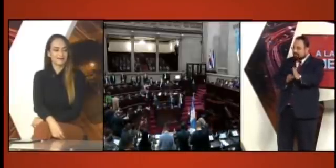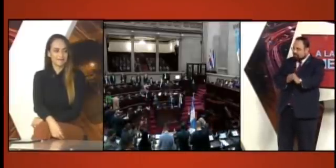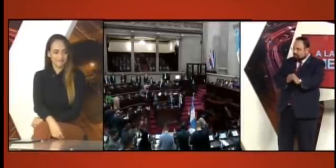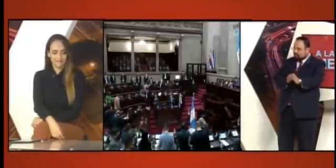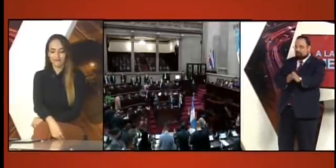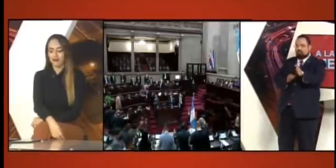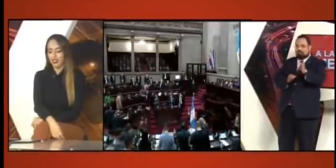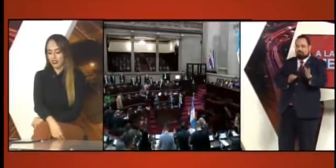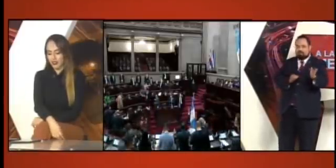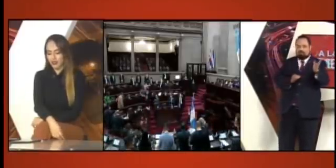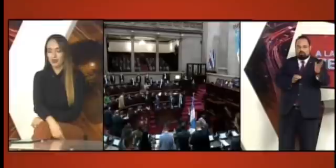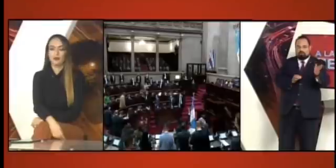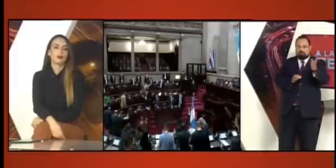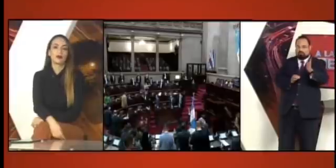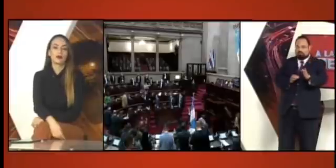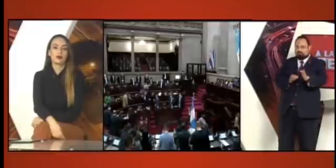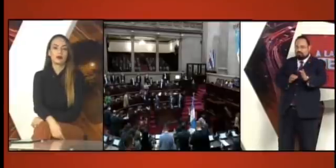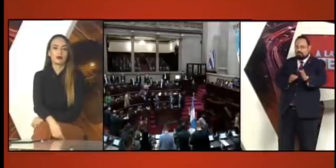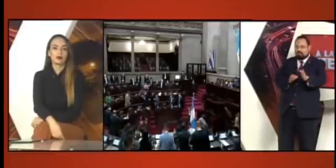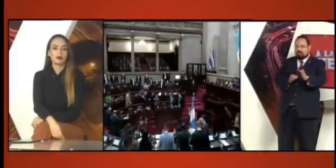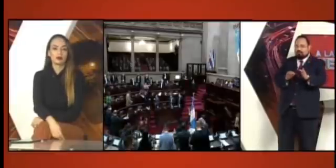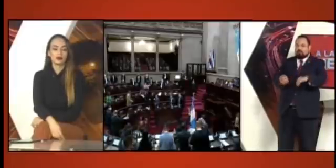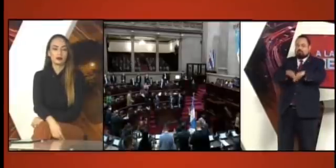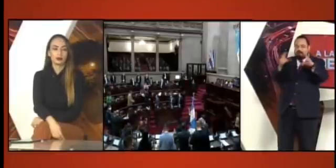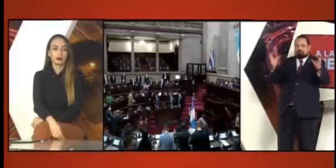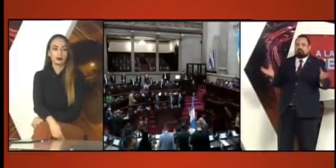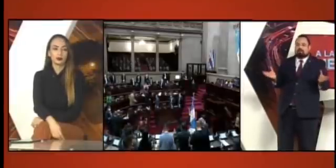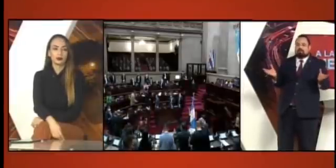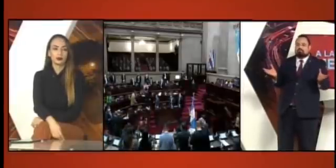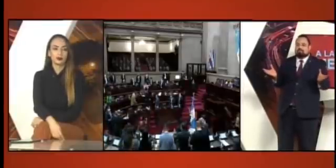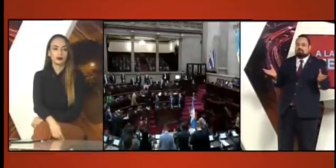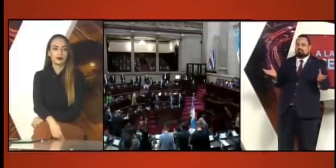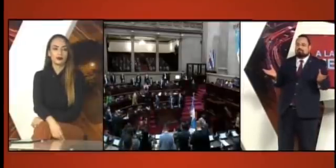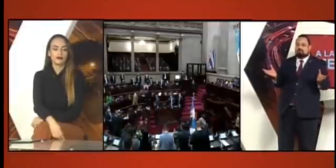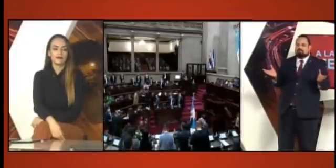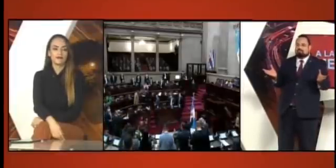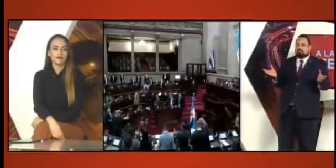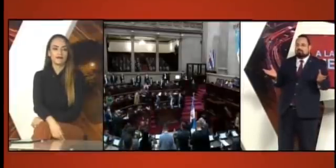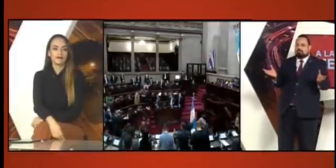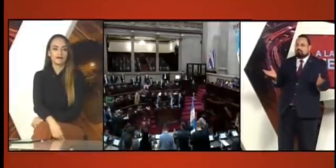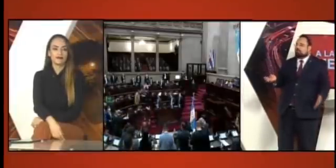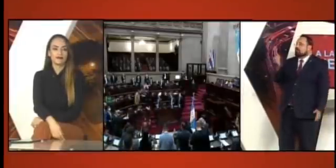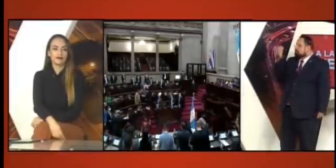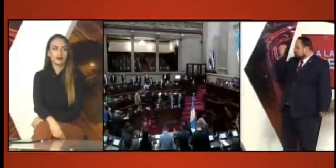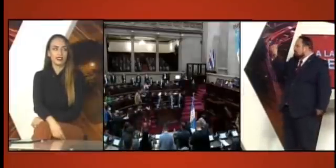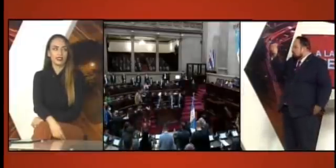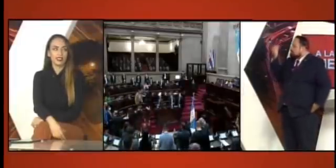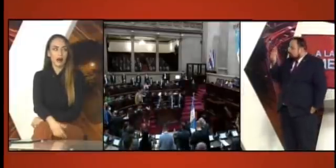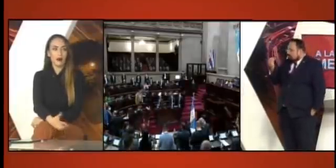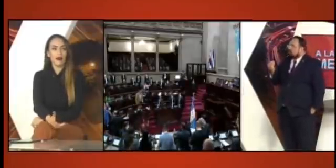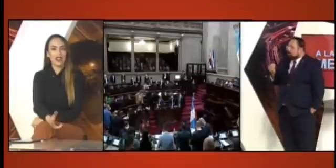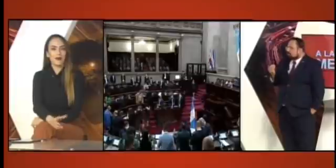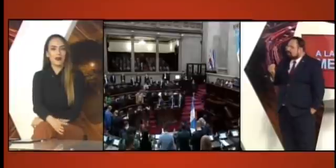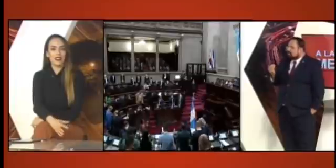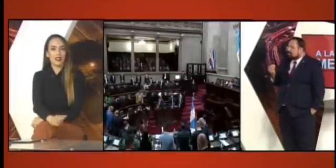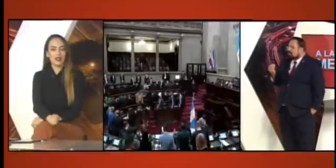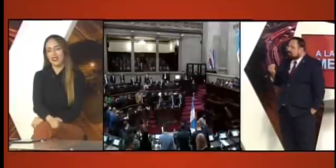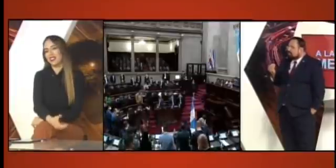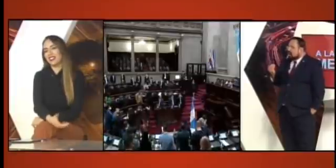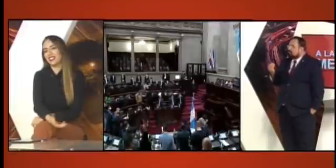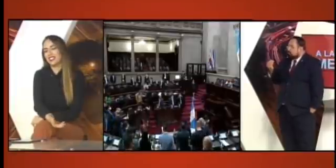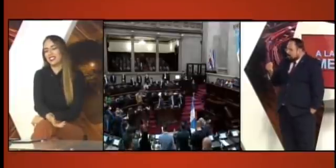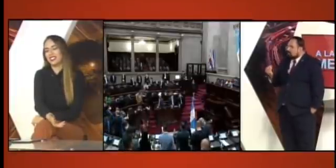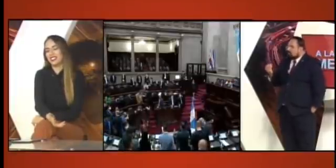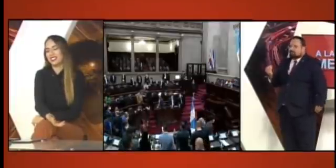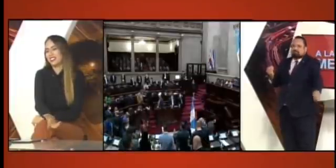esta noche como lo mandó la corte de constitucionalidad pero probar las medidas derivadas del estado de calamidad producía un aprobado es ahora más ya